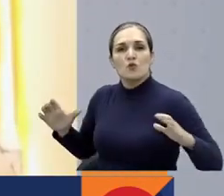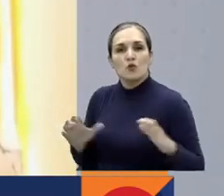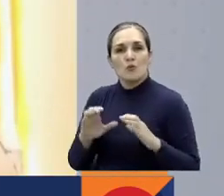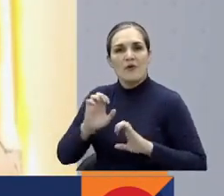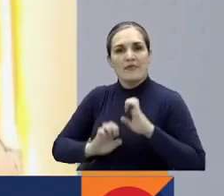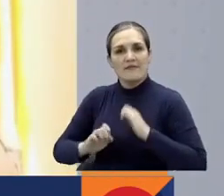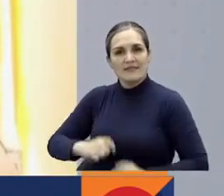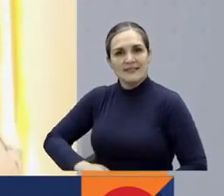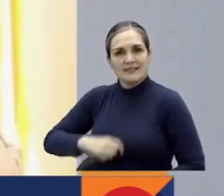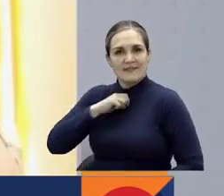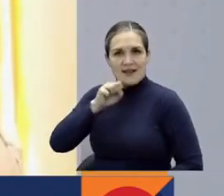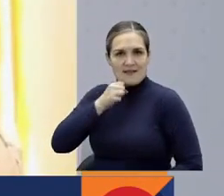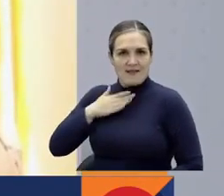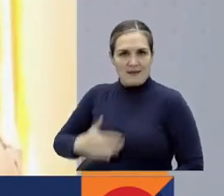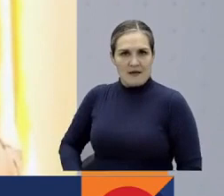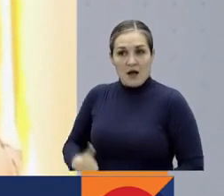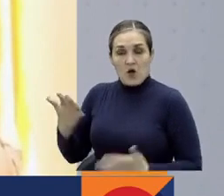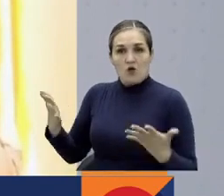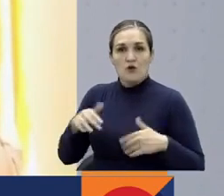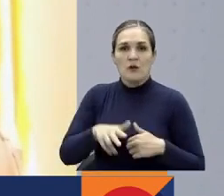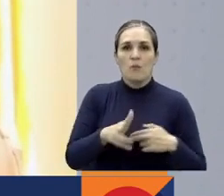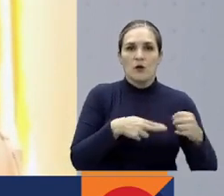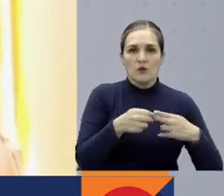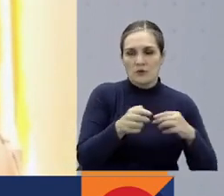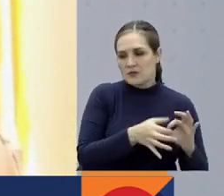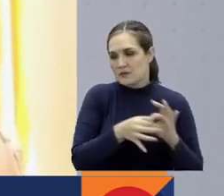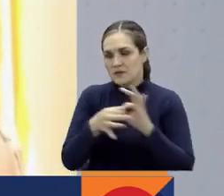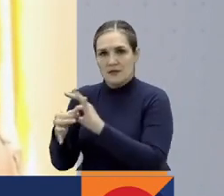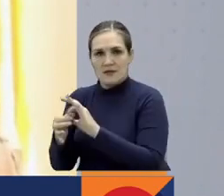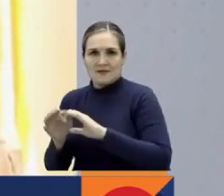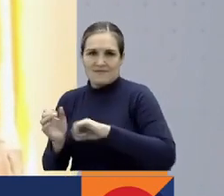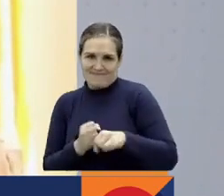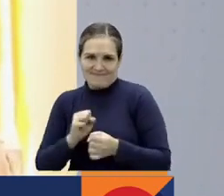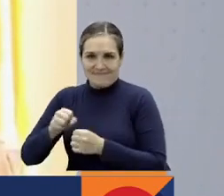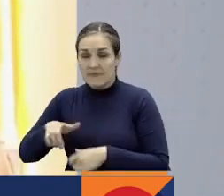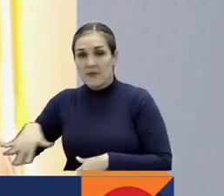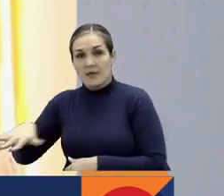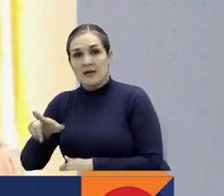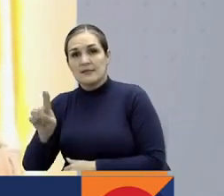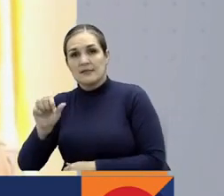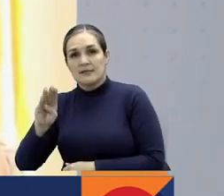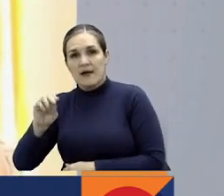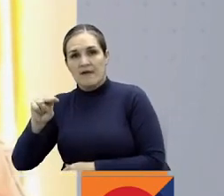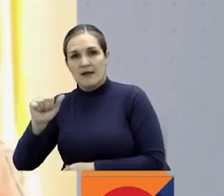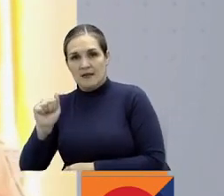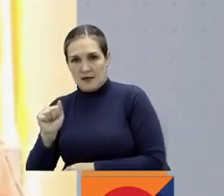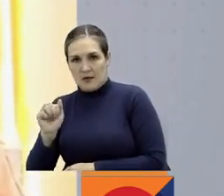Wilches y Sabana de Torres. Ubican el cuerpo y realizan la entrega a las